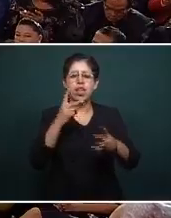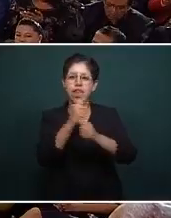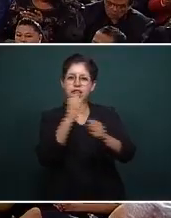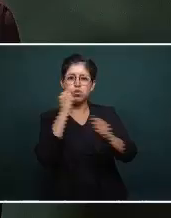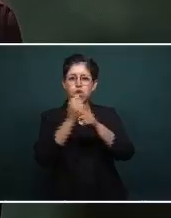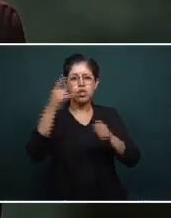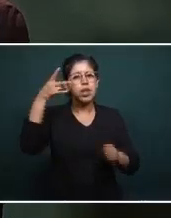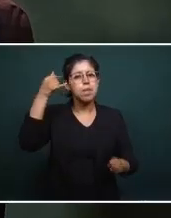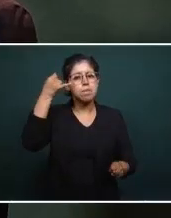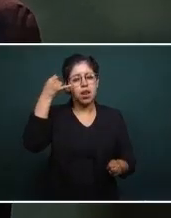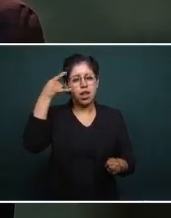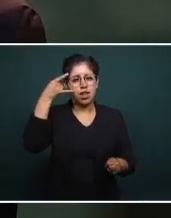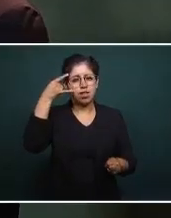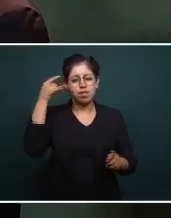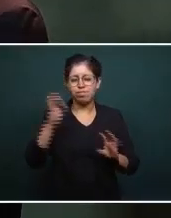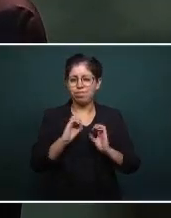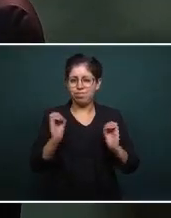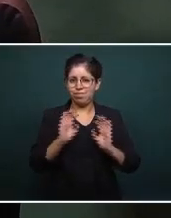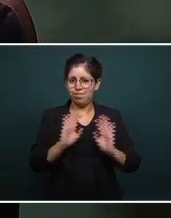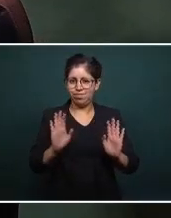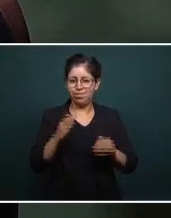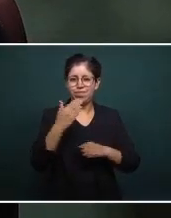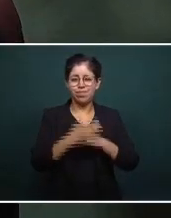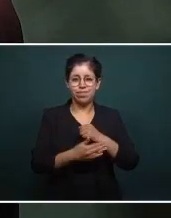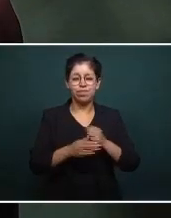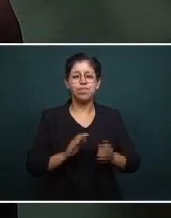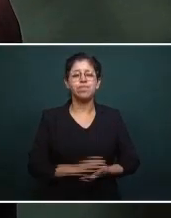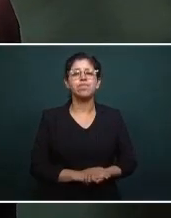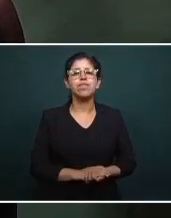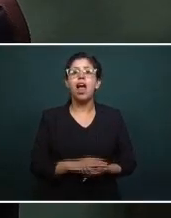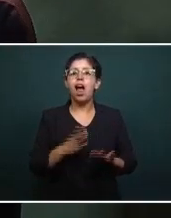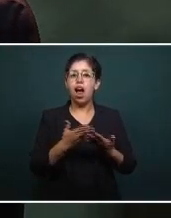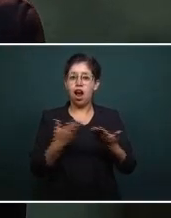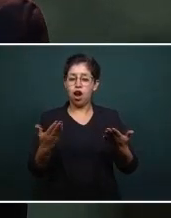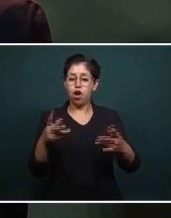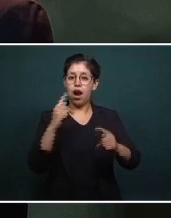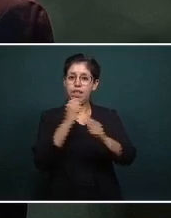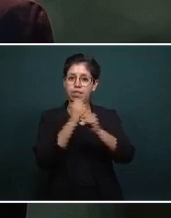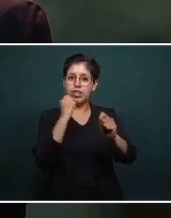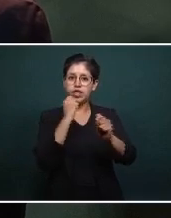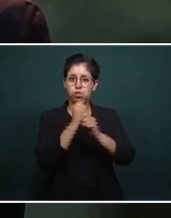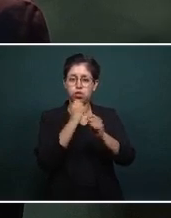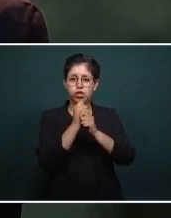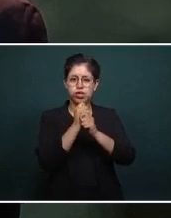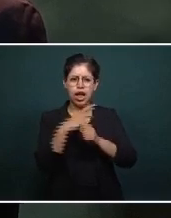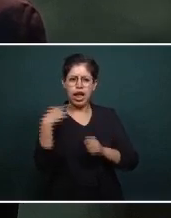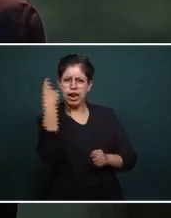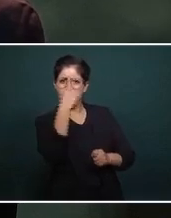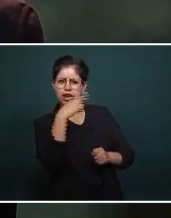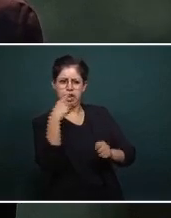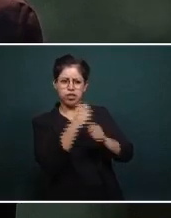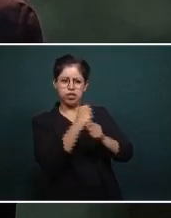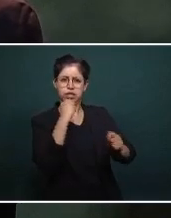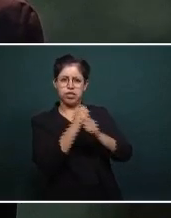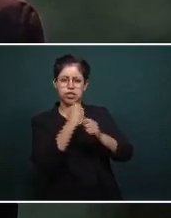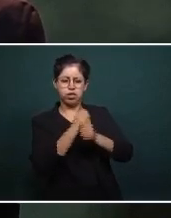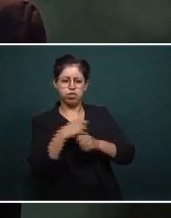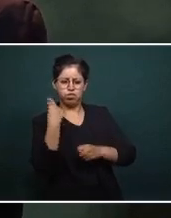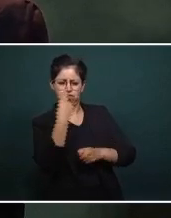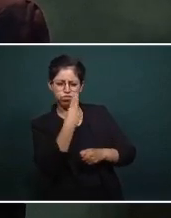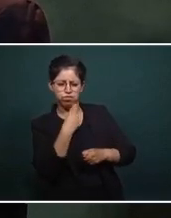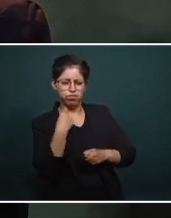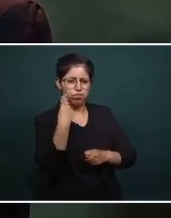los operativos con perspectiva de género, en donde se hace una revisión al transporte público, se da